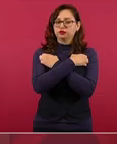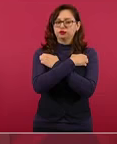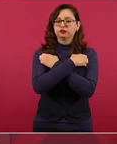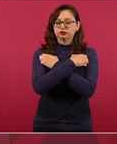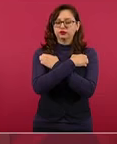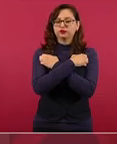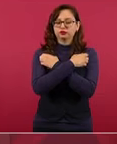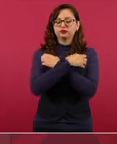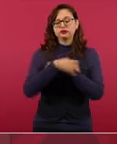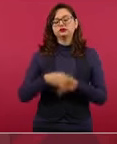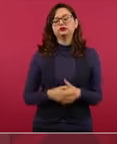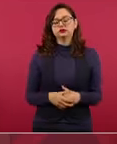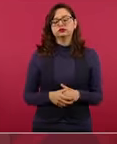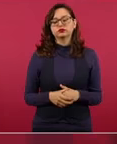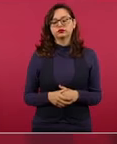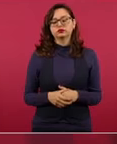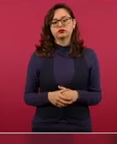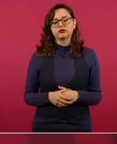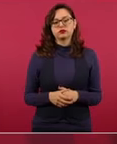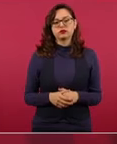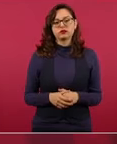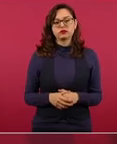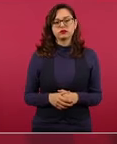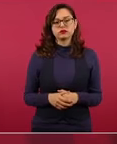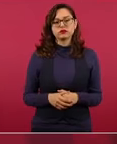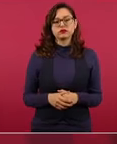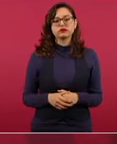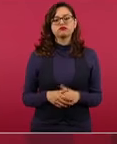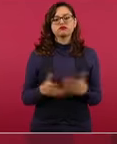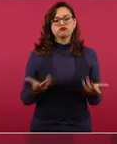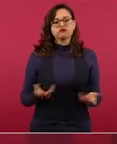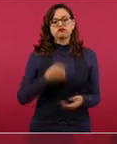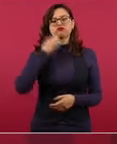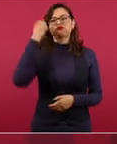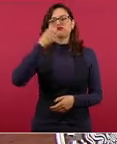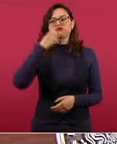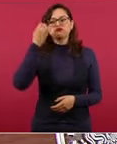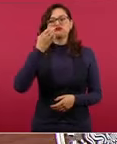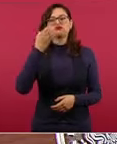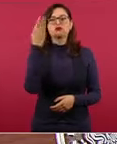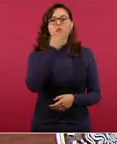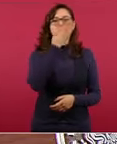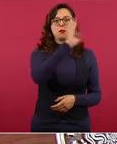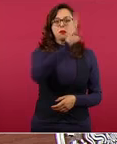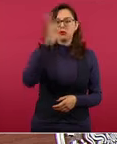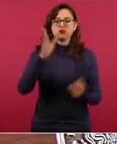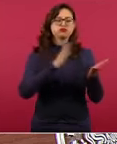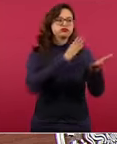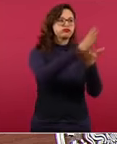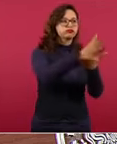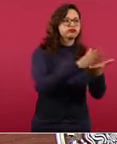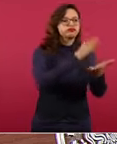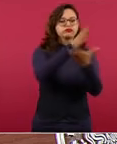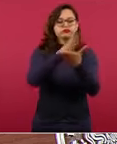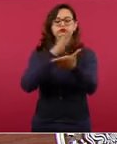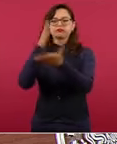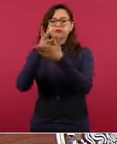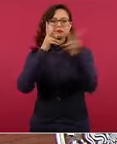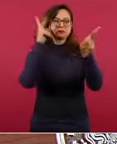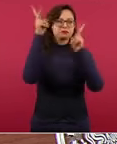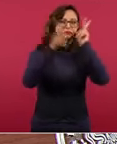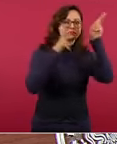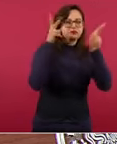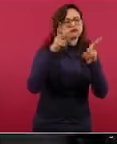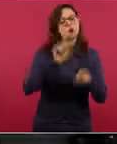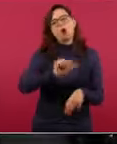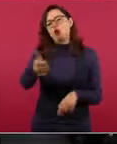y van a visitar escuelas y bibliotecas es otra la